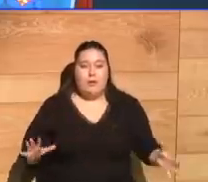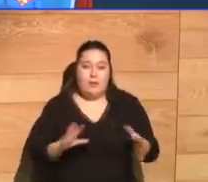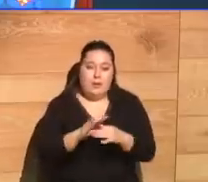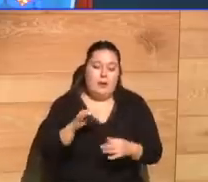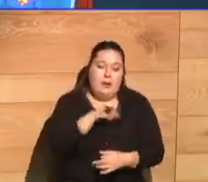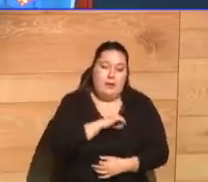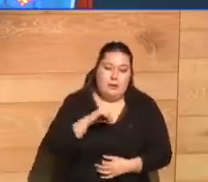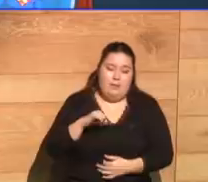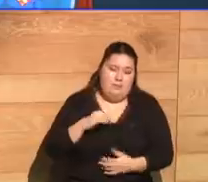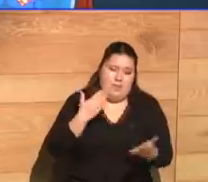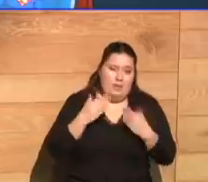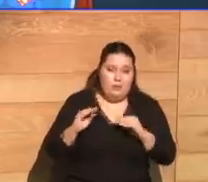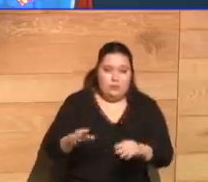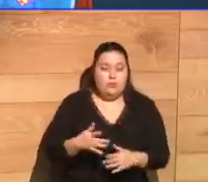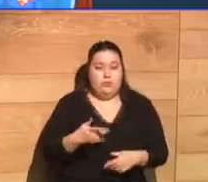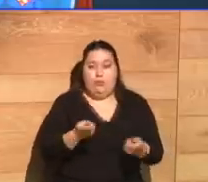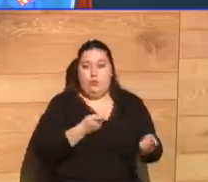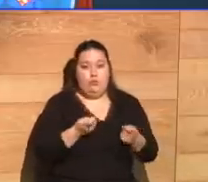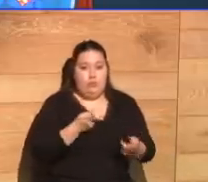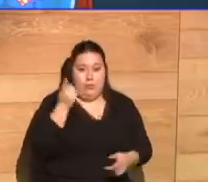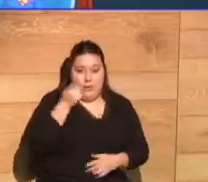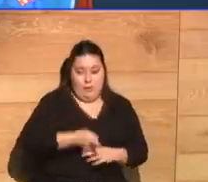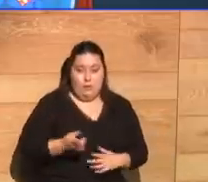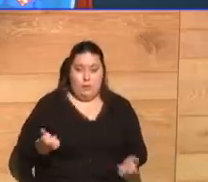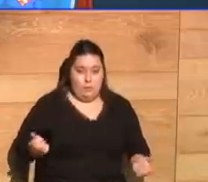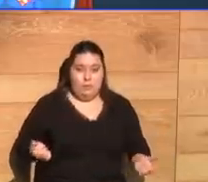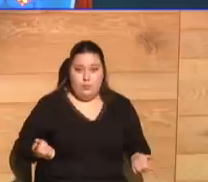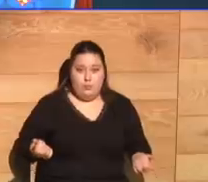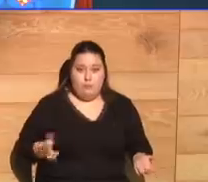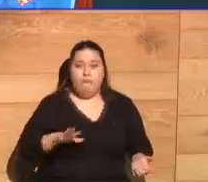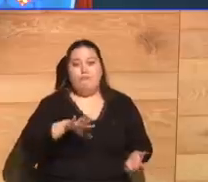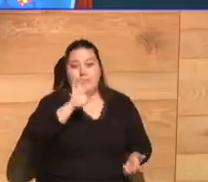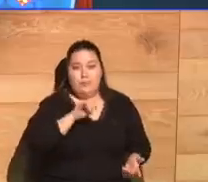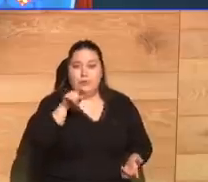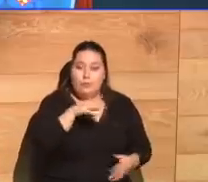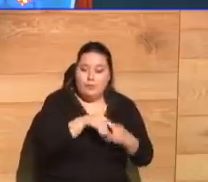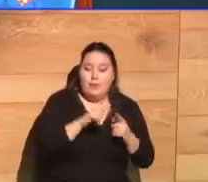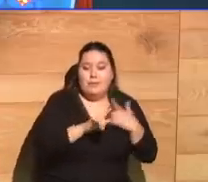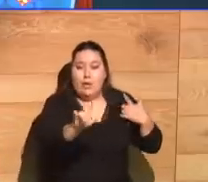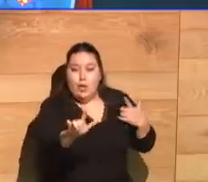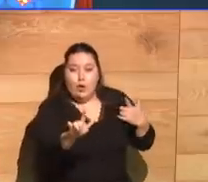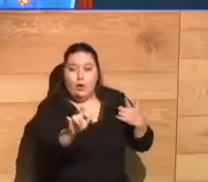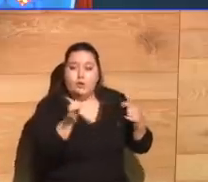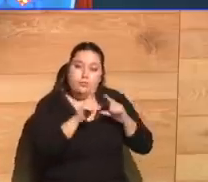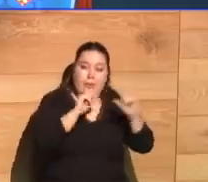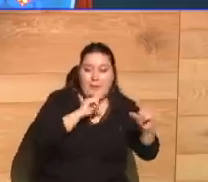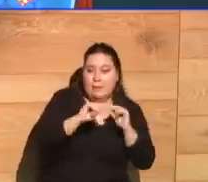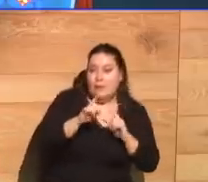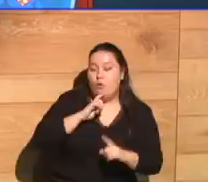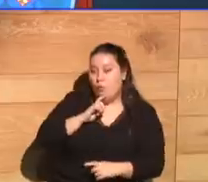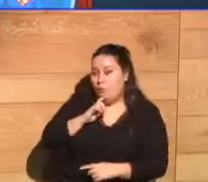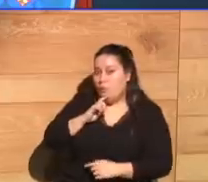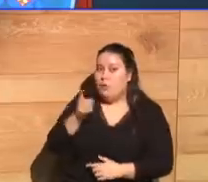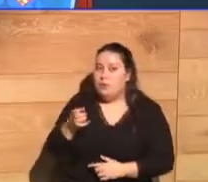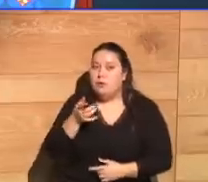entre ellos, y eso es manejo de dirección. Eso lo está manejando el director. Está decidiendo, esto lo vamos a hacer desde lejos, esto sirve para esto, aquí